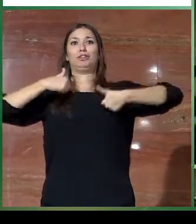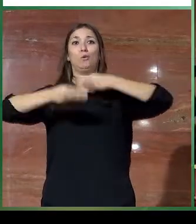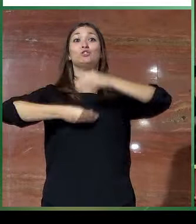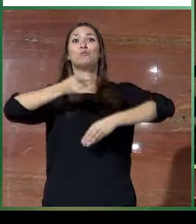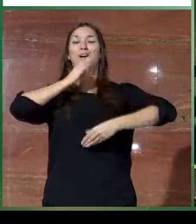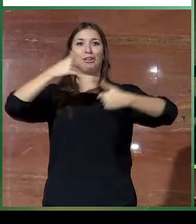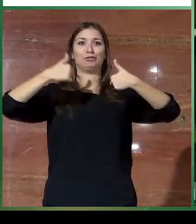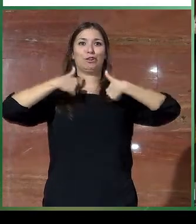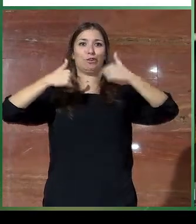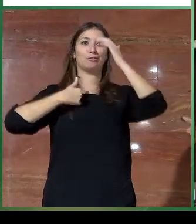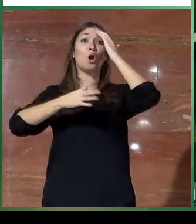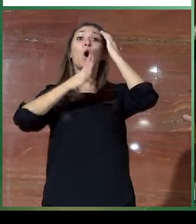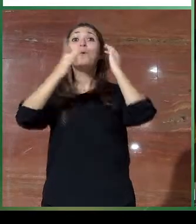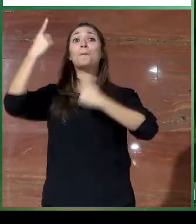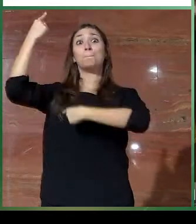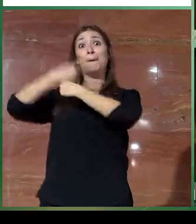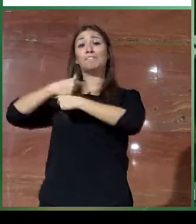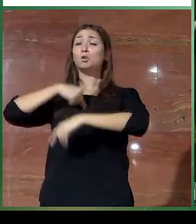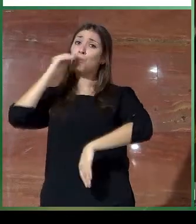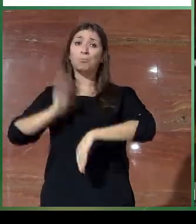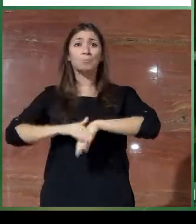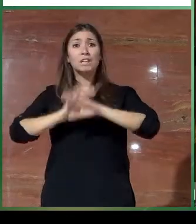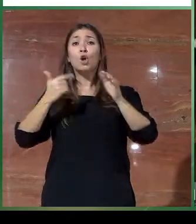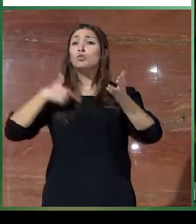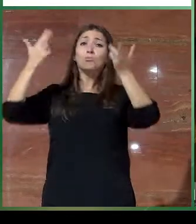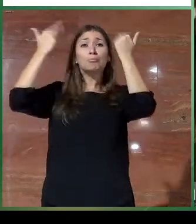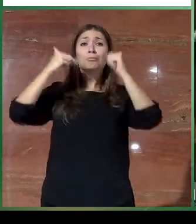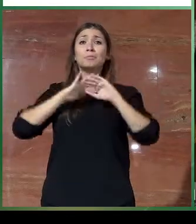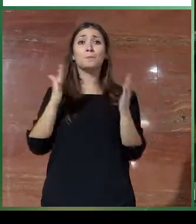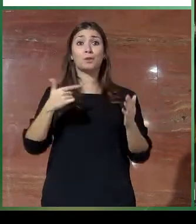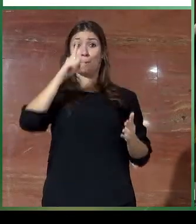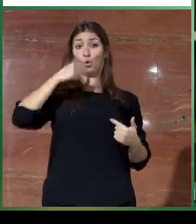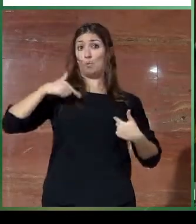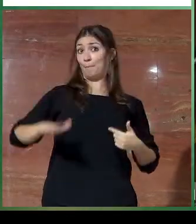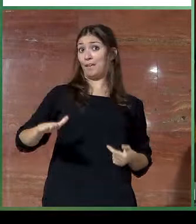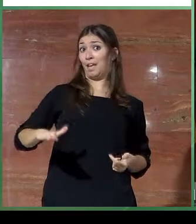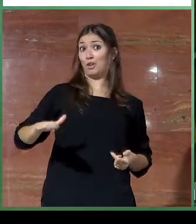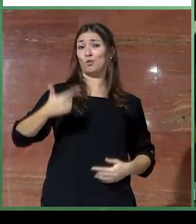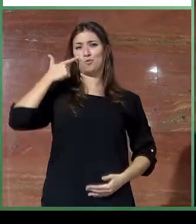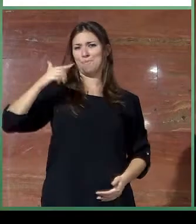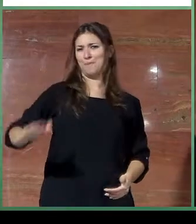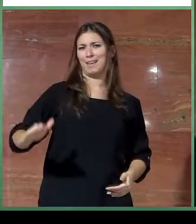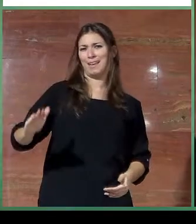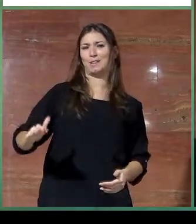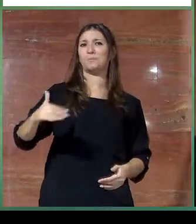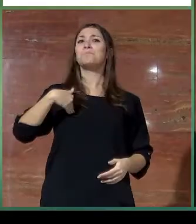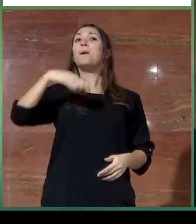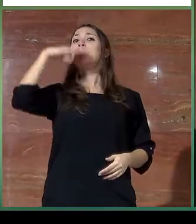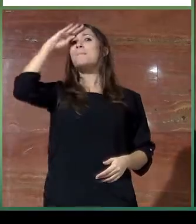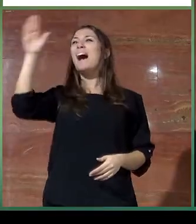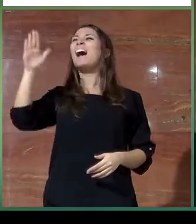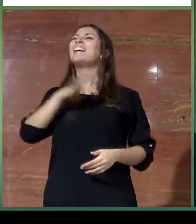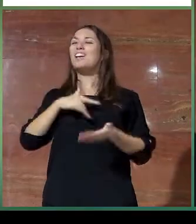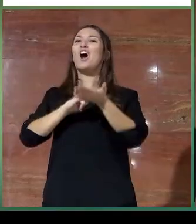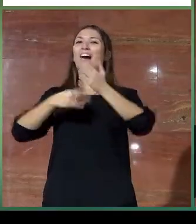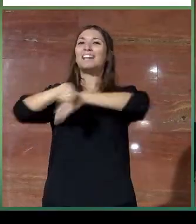yo, pero porque me han mandado. Yo soy un mandado. Cuando era pequeño, le dije, papá, quiero ser